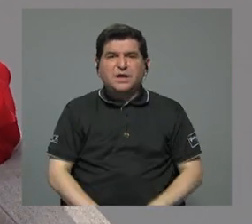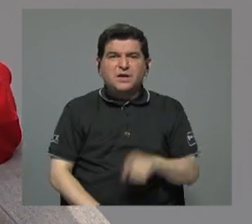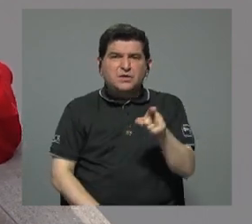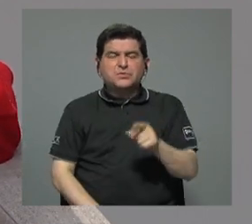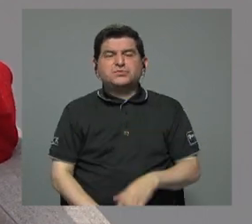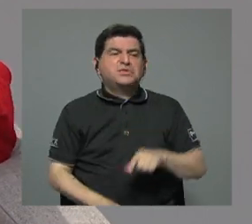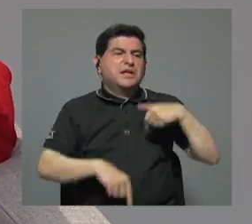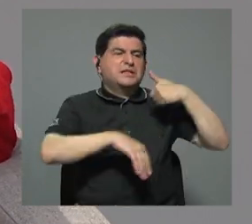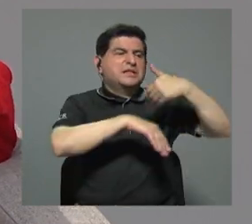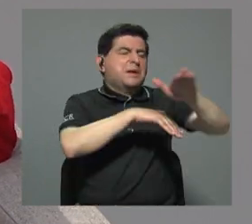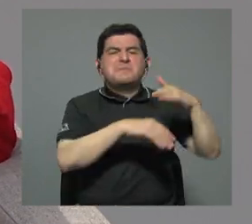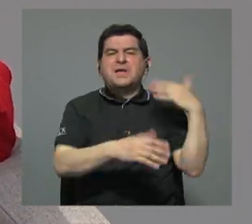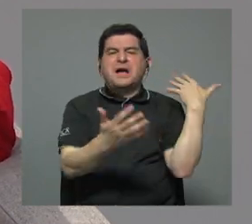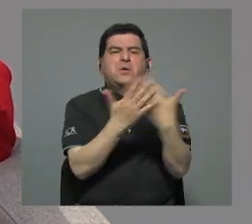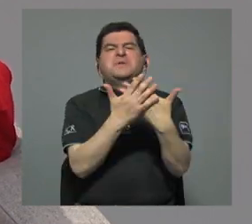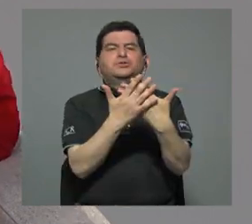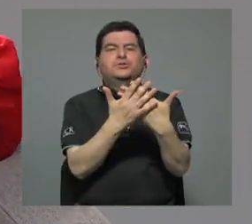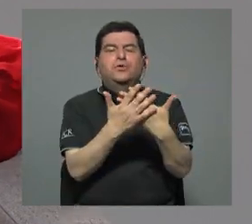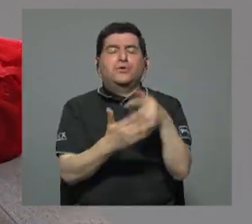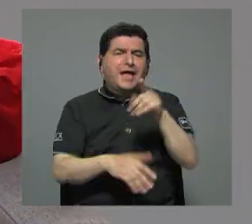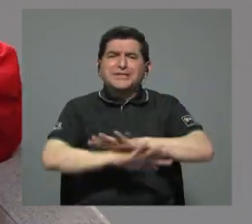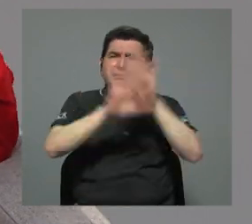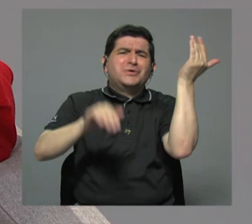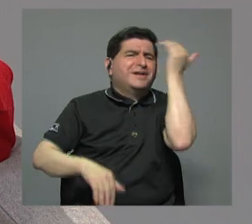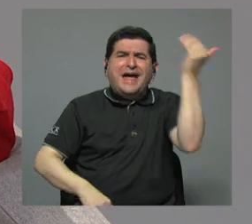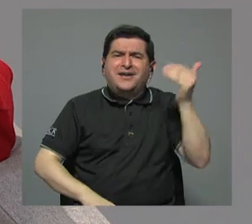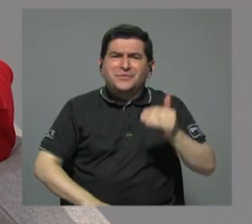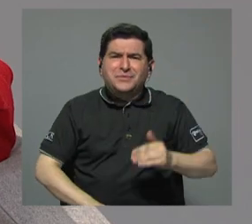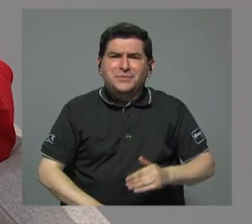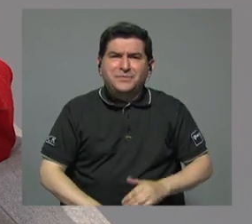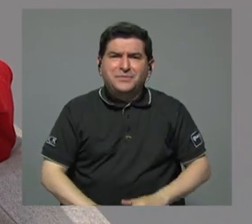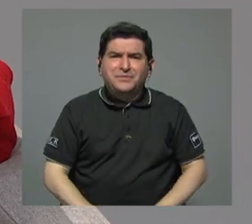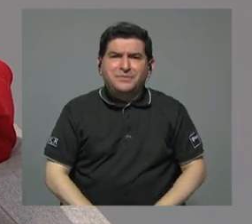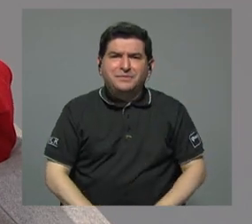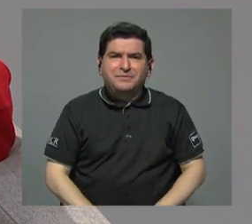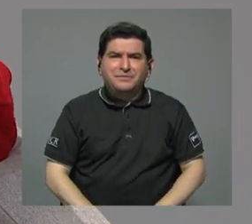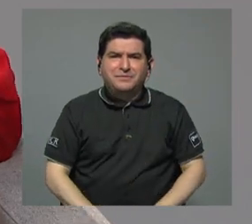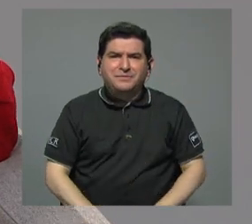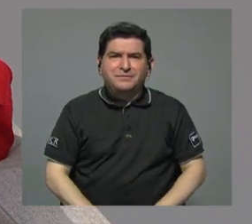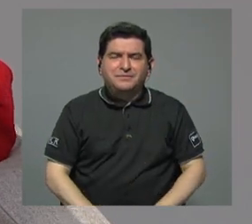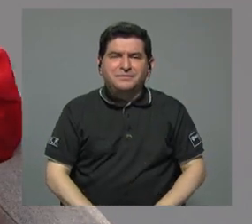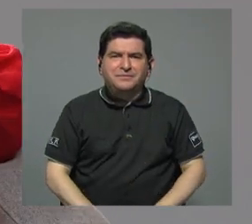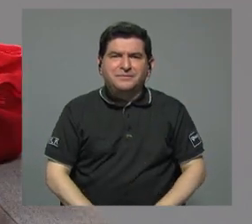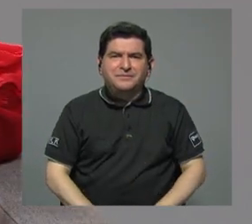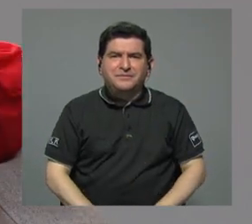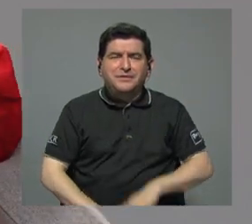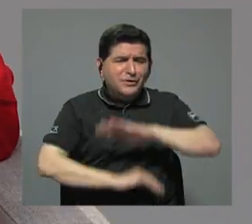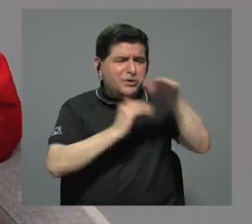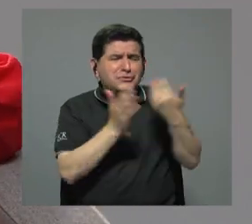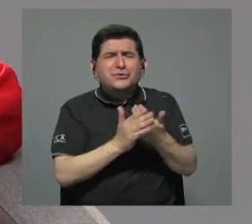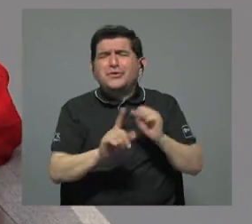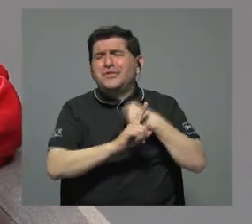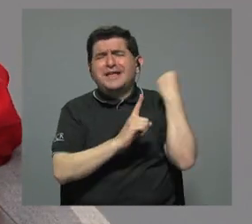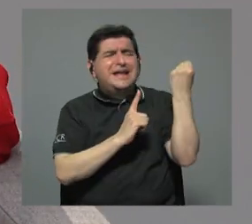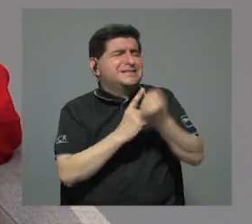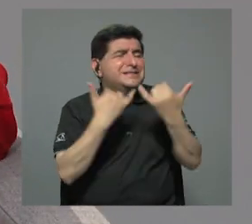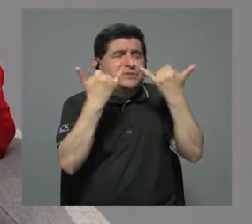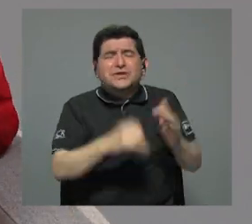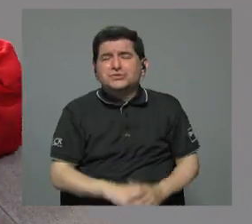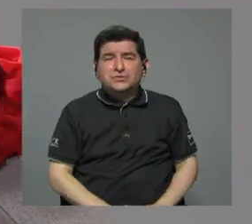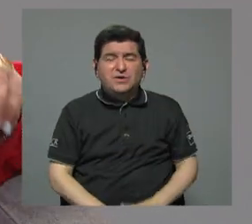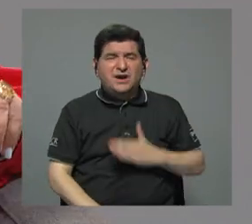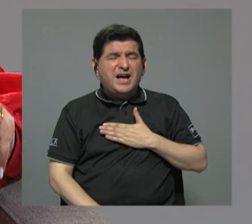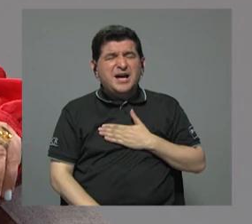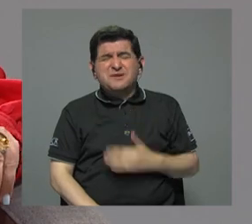que va a la cárcel eso tiene que quedar muy claro no todo este monte por ejemplo a mí me ha